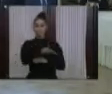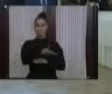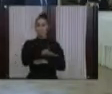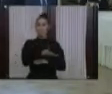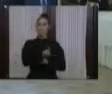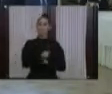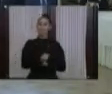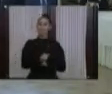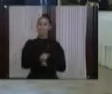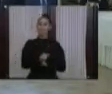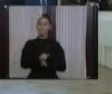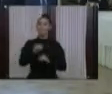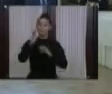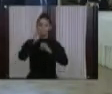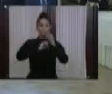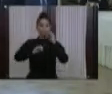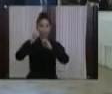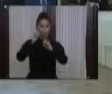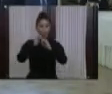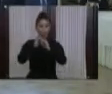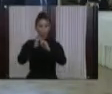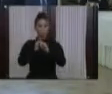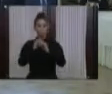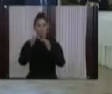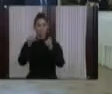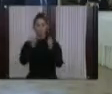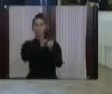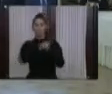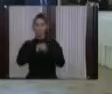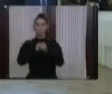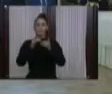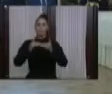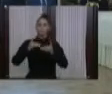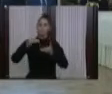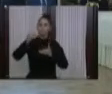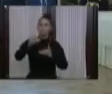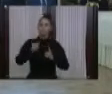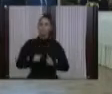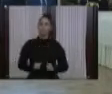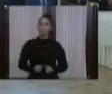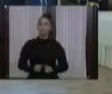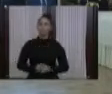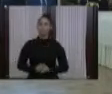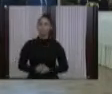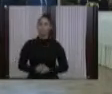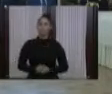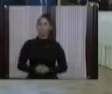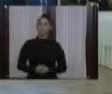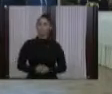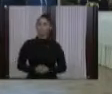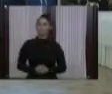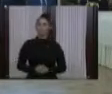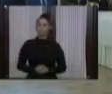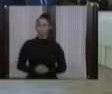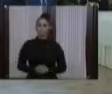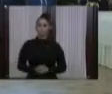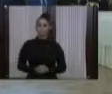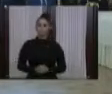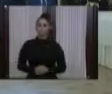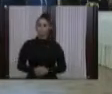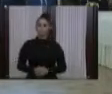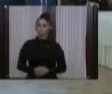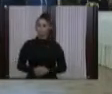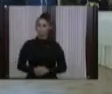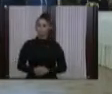la niñera que a veces van y se lo llevan a los abuelos y cuando había clase iban y lo llevaban a la escuela y ahí se pasaron el día